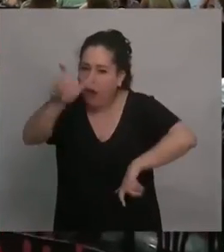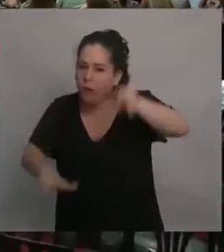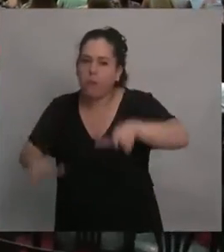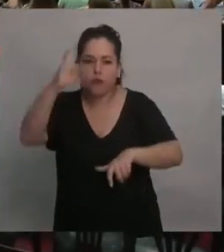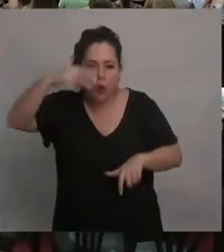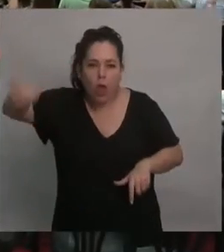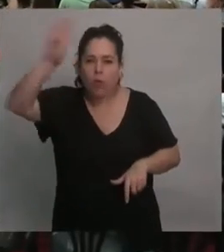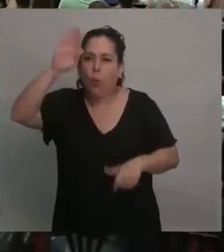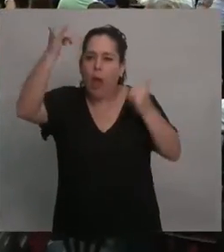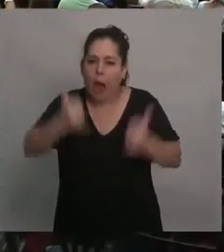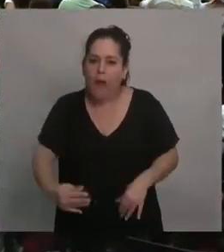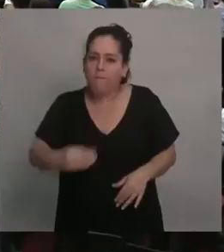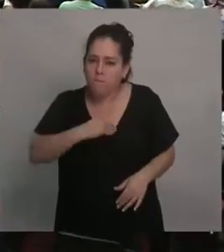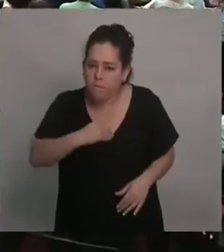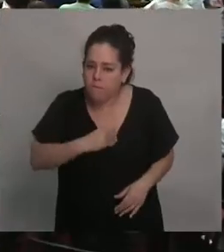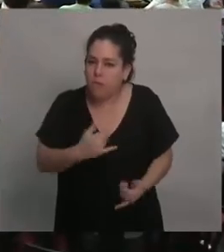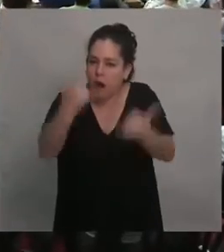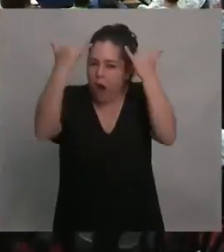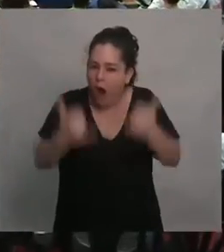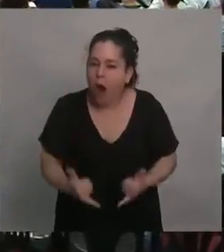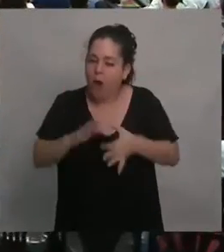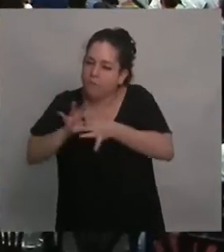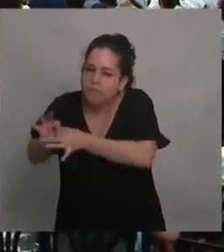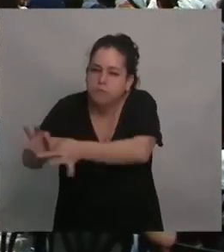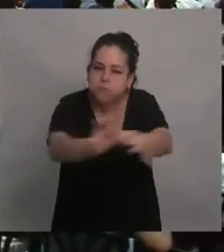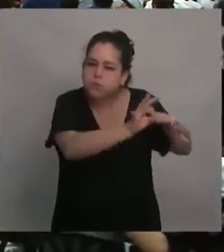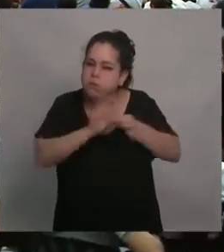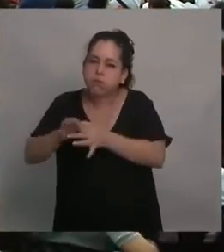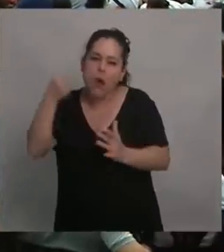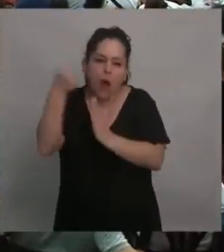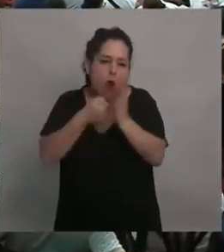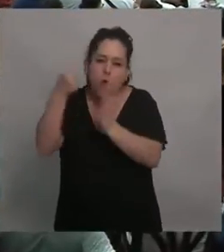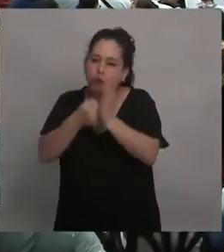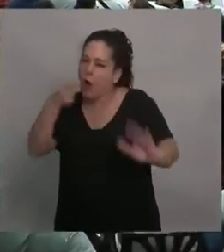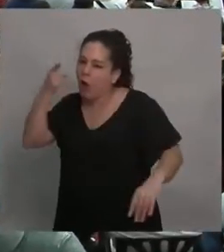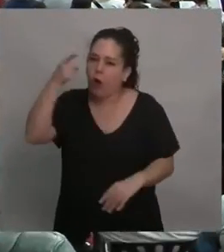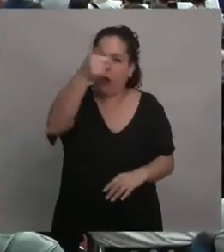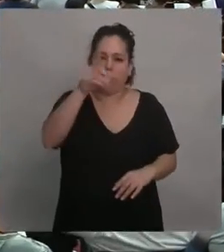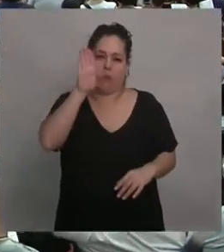de buena voluntad de mi patria para luchar contra la tiranía.